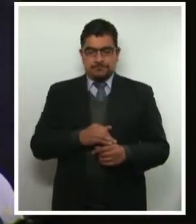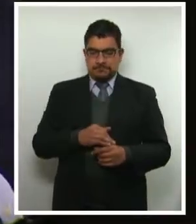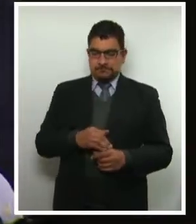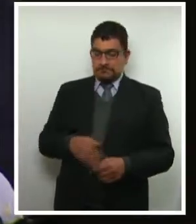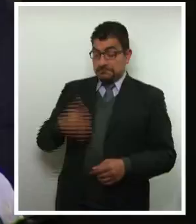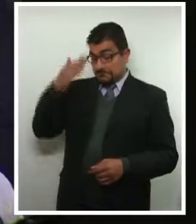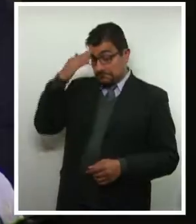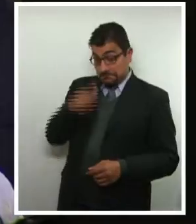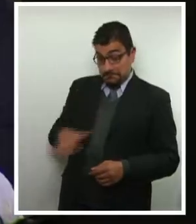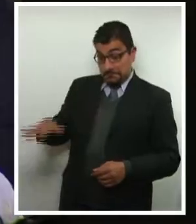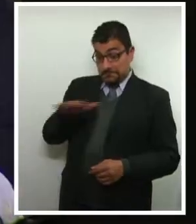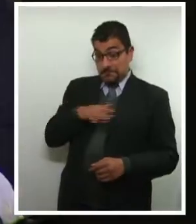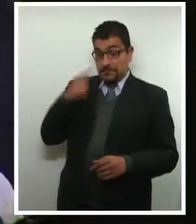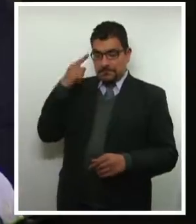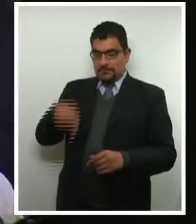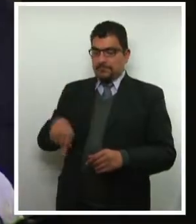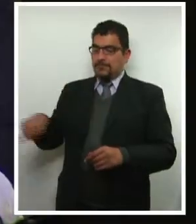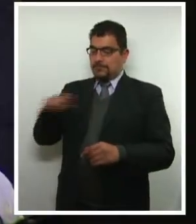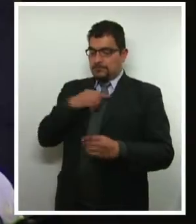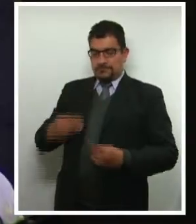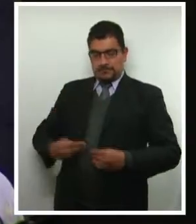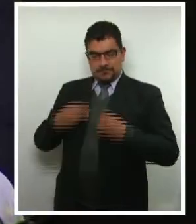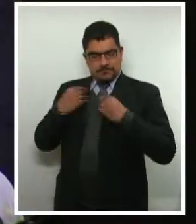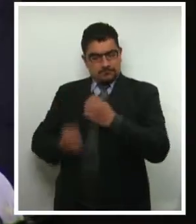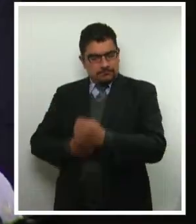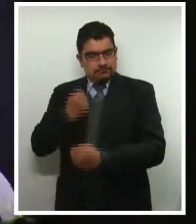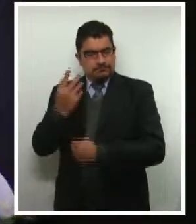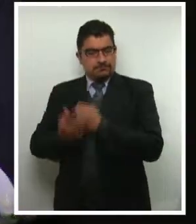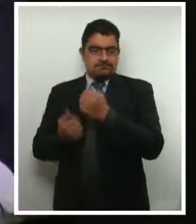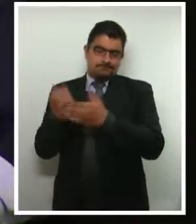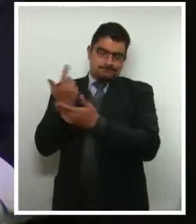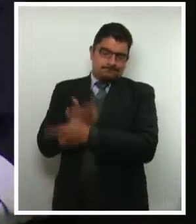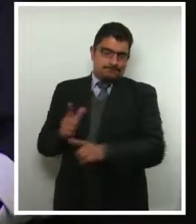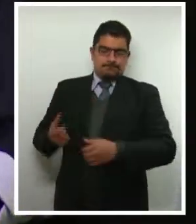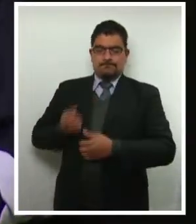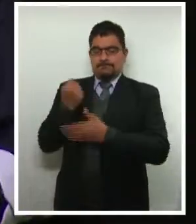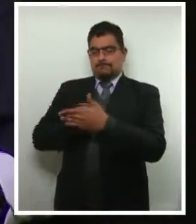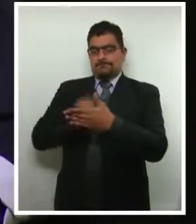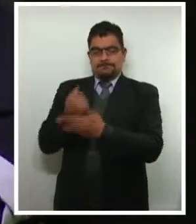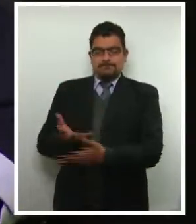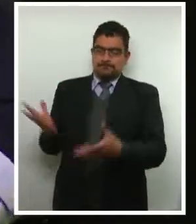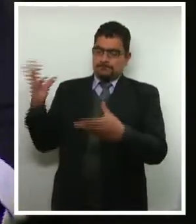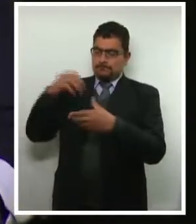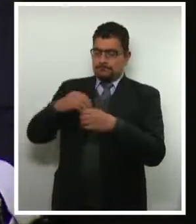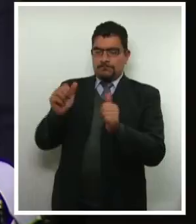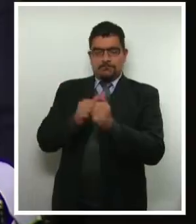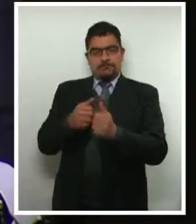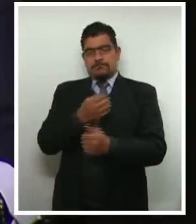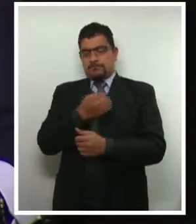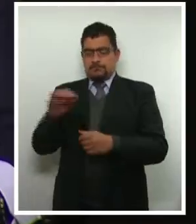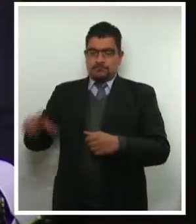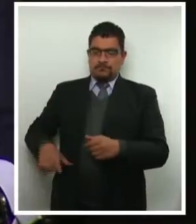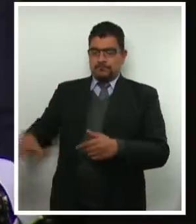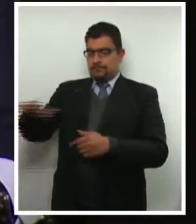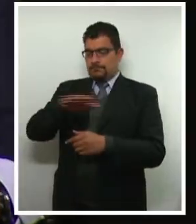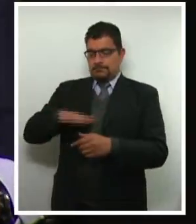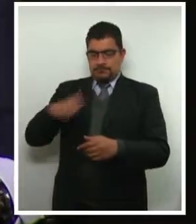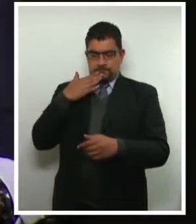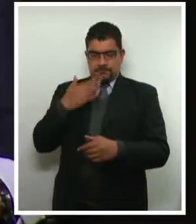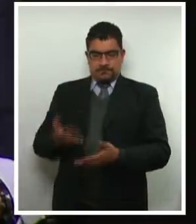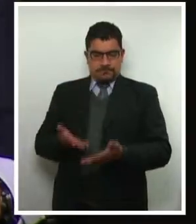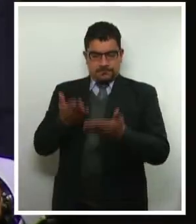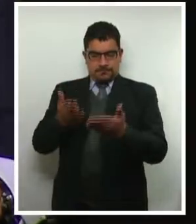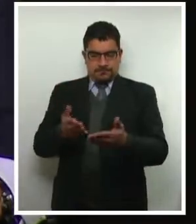la libre manifestación de las ideas como un elemento integrador del orden democrático. Busca